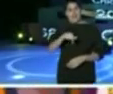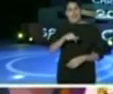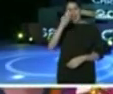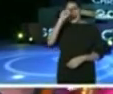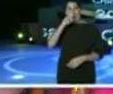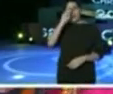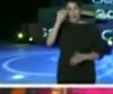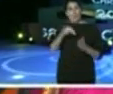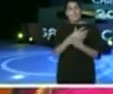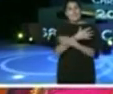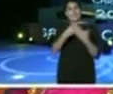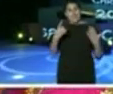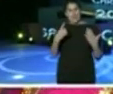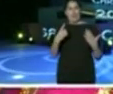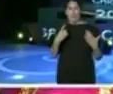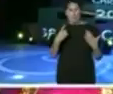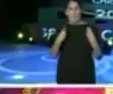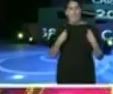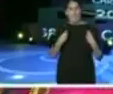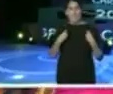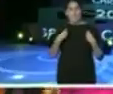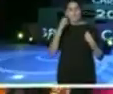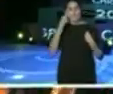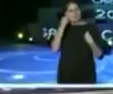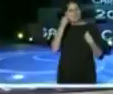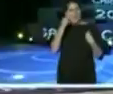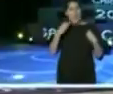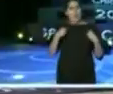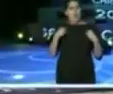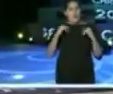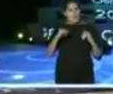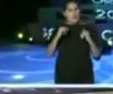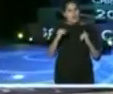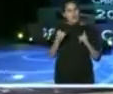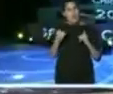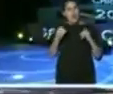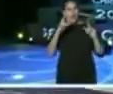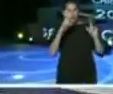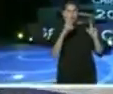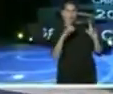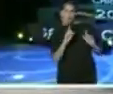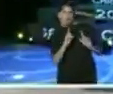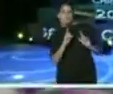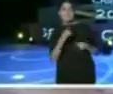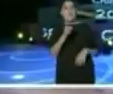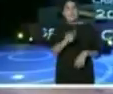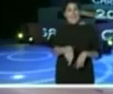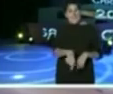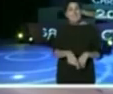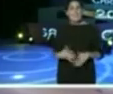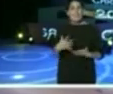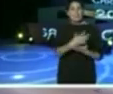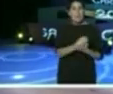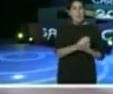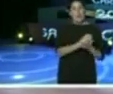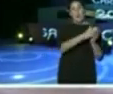2016. Y además lo viven, ¿eh? Lo viven. Y lo disfrutan. Y lo posan para las mejores fotografías y tomas de todos los